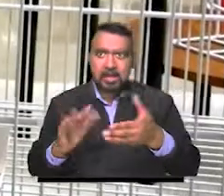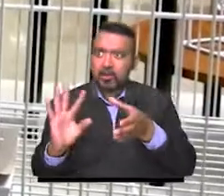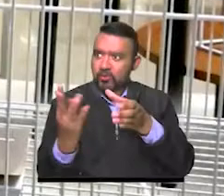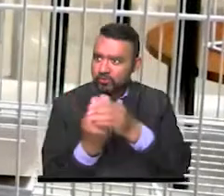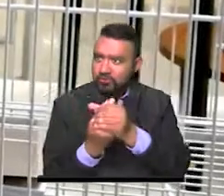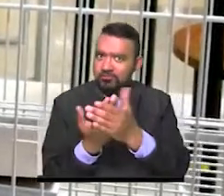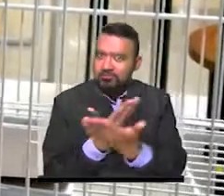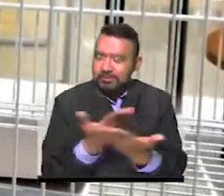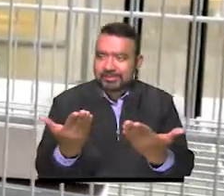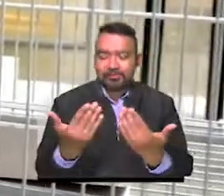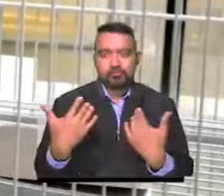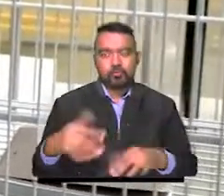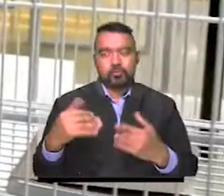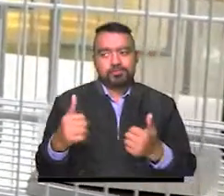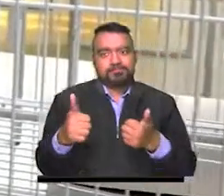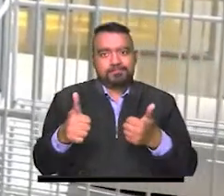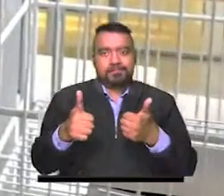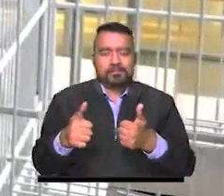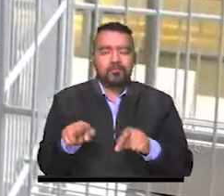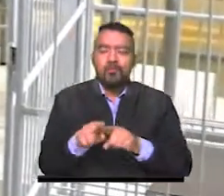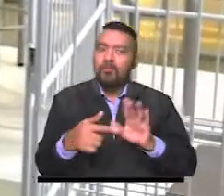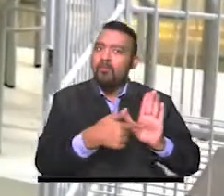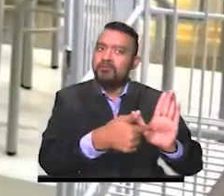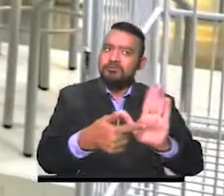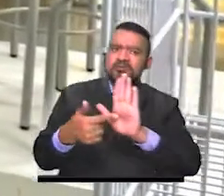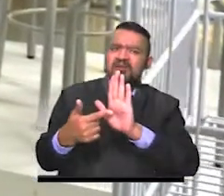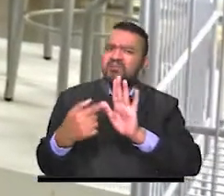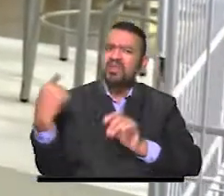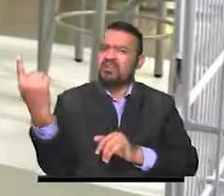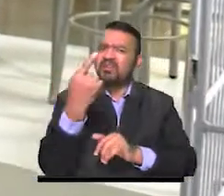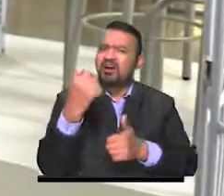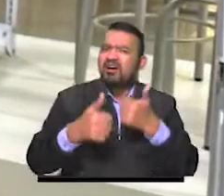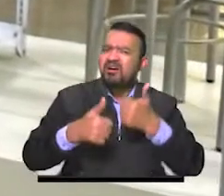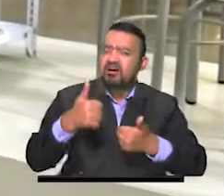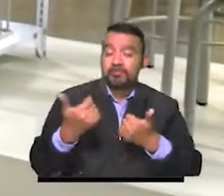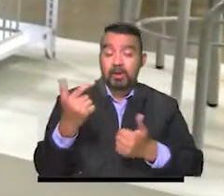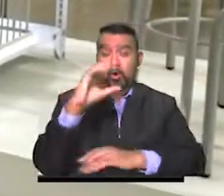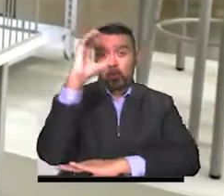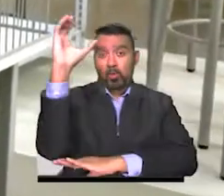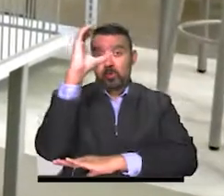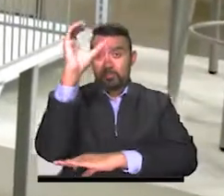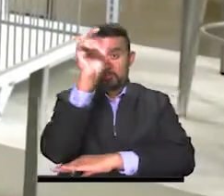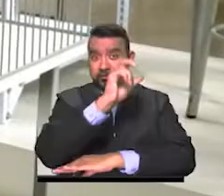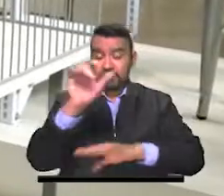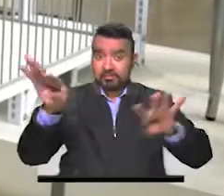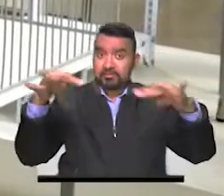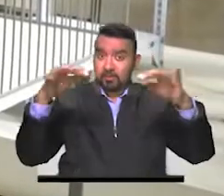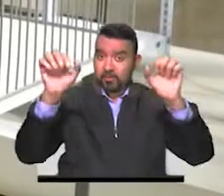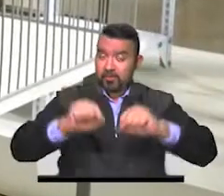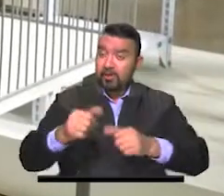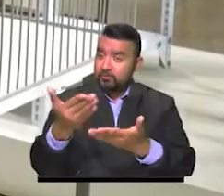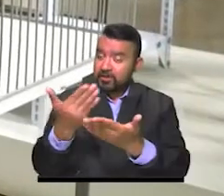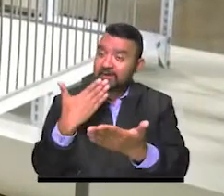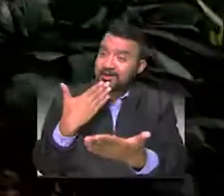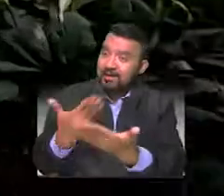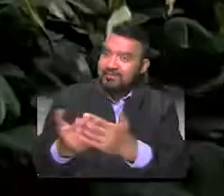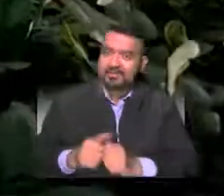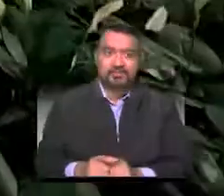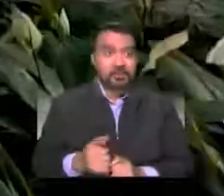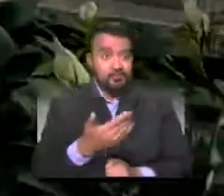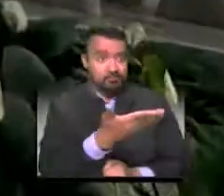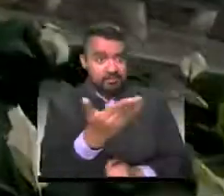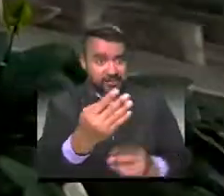mostrar lo que se está haciendo desde Itagüí para Antioquia, para Colombia y para el mundo. Gracias a todos ustedes. Gracias a ustedes por